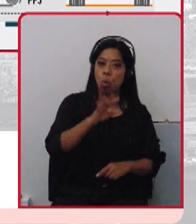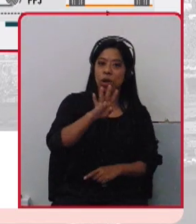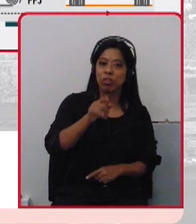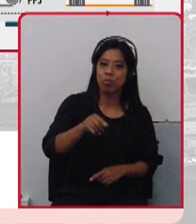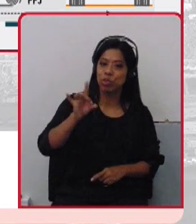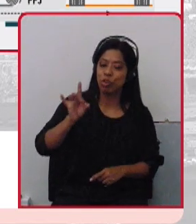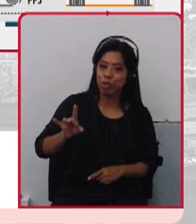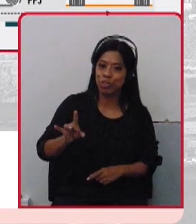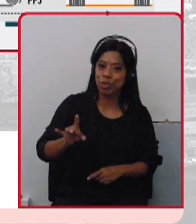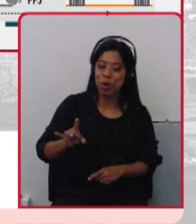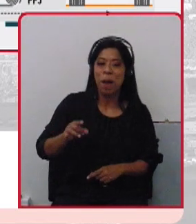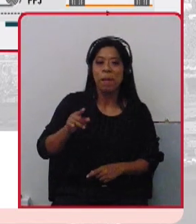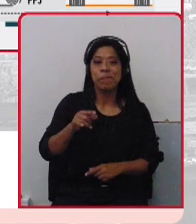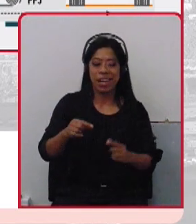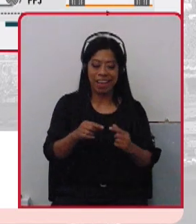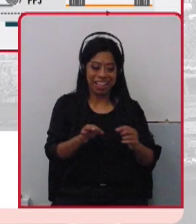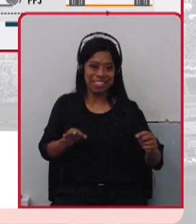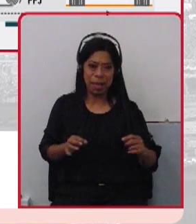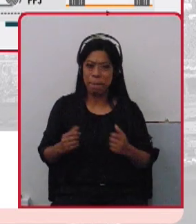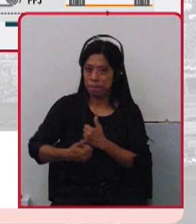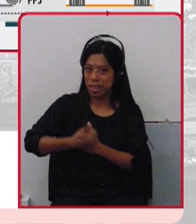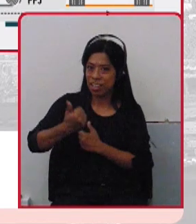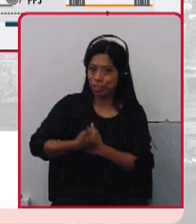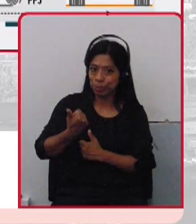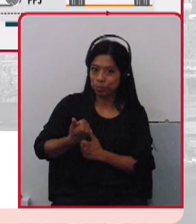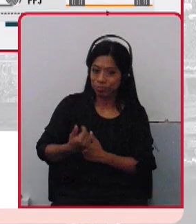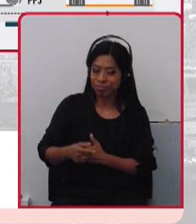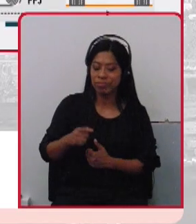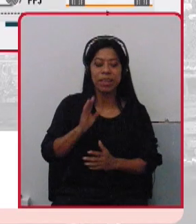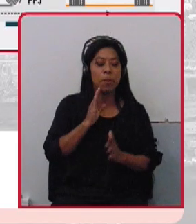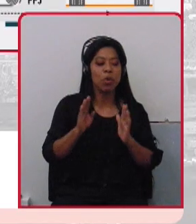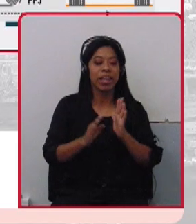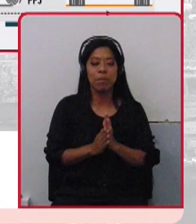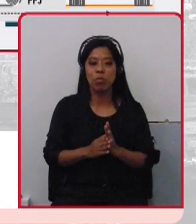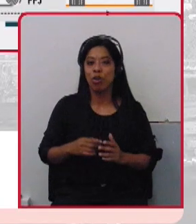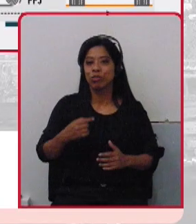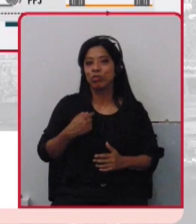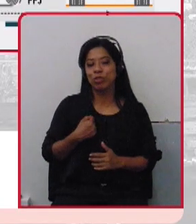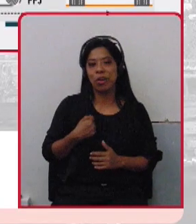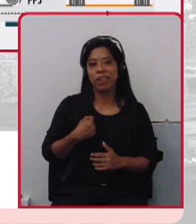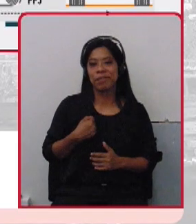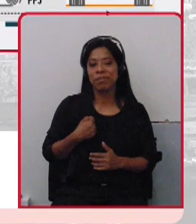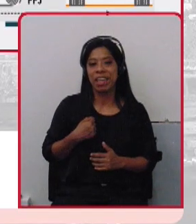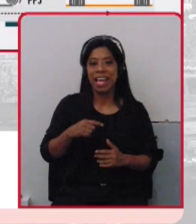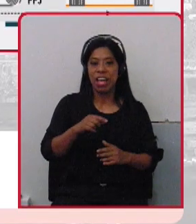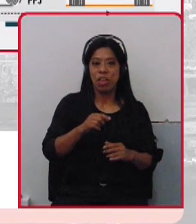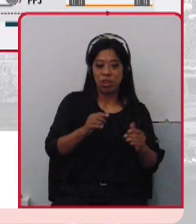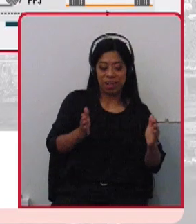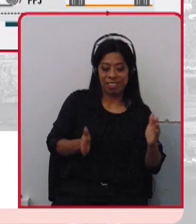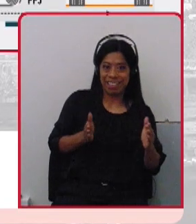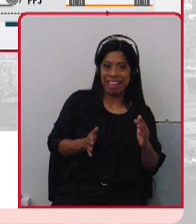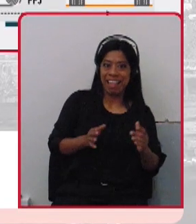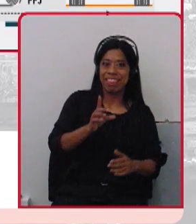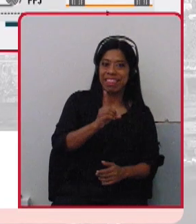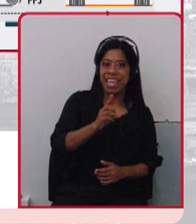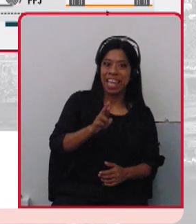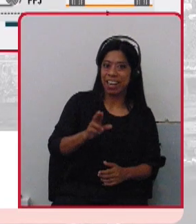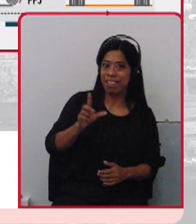4.8 metros de acuerdo al sector de riesgo donde yo me encuentro. Un ejemplo, yo me encuentro en el sector 3, en el